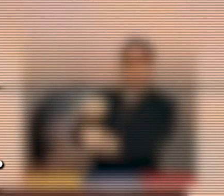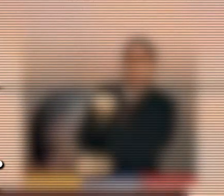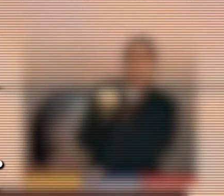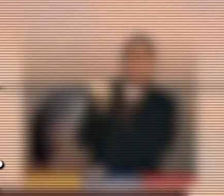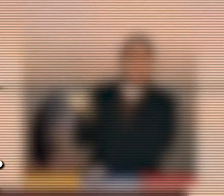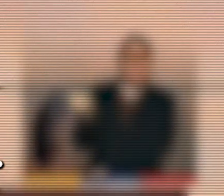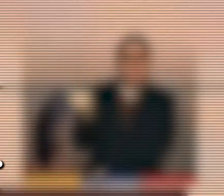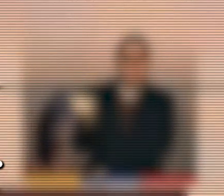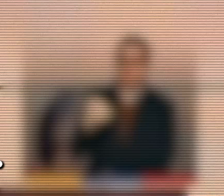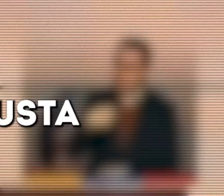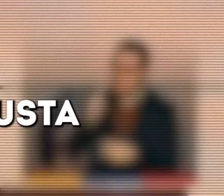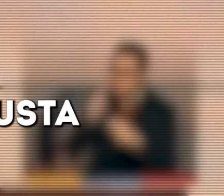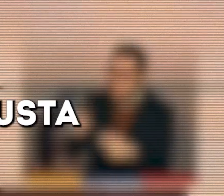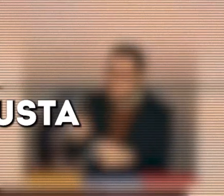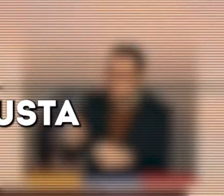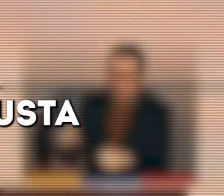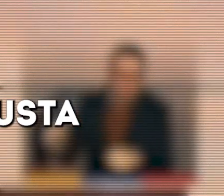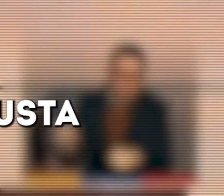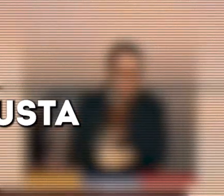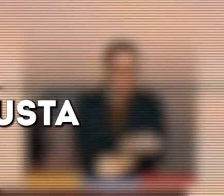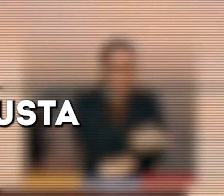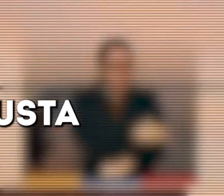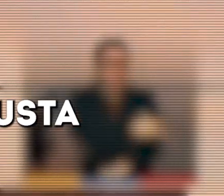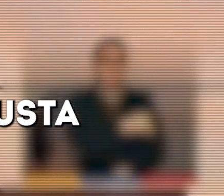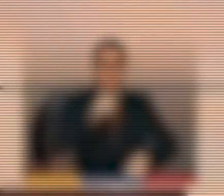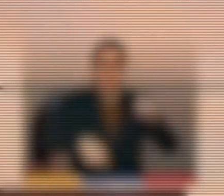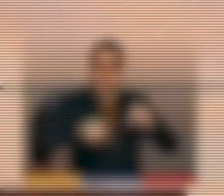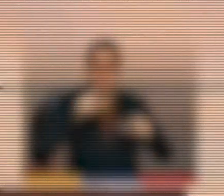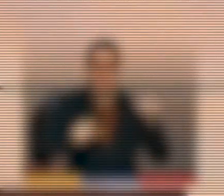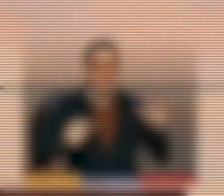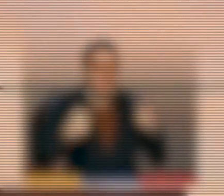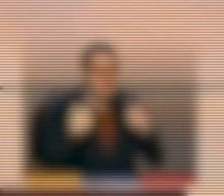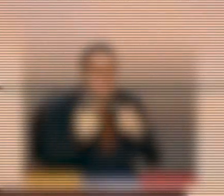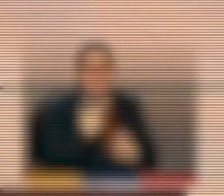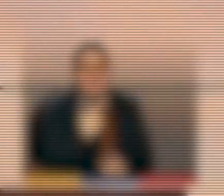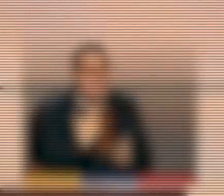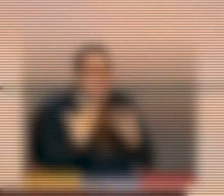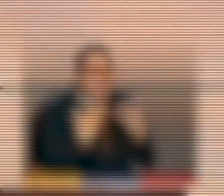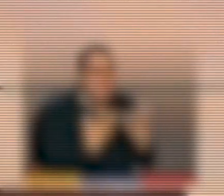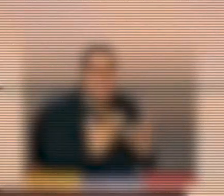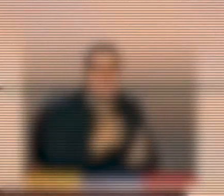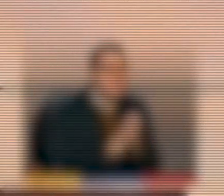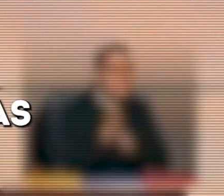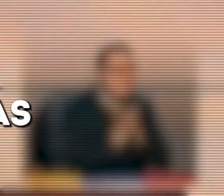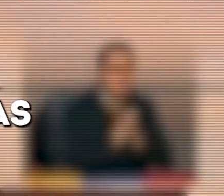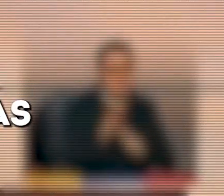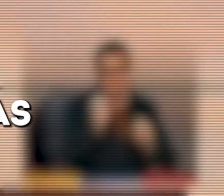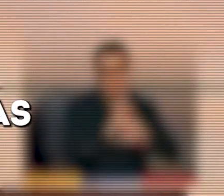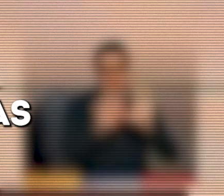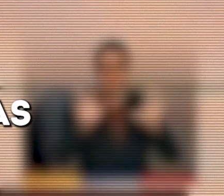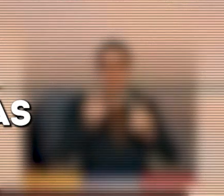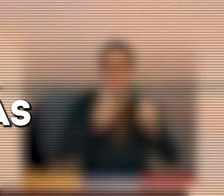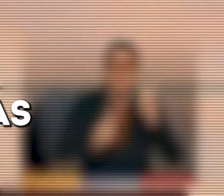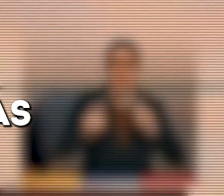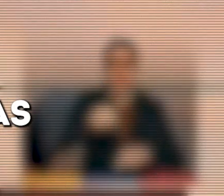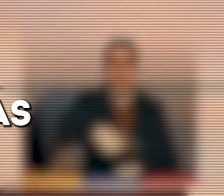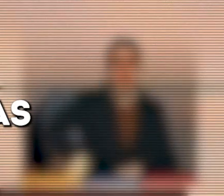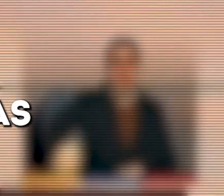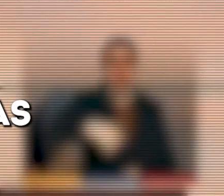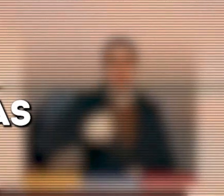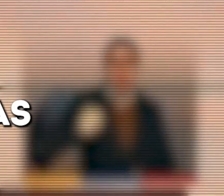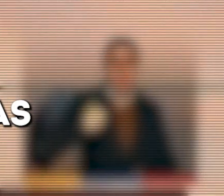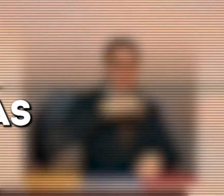que le da a uno escalofrío. Yo creo que hay gente que le gusta eso, indudablemente, ver a la juventud de entre